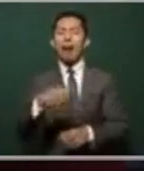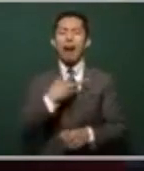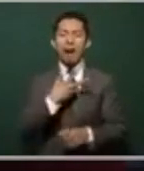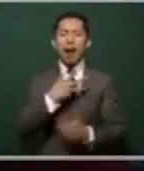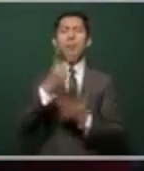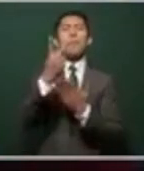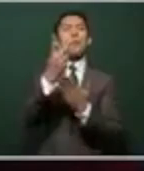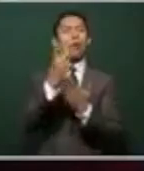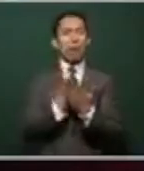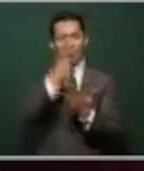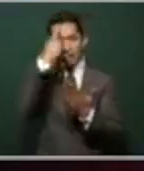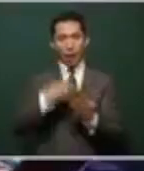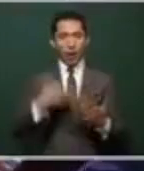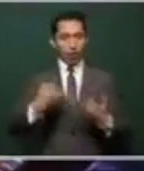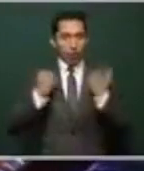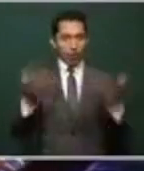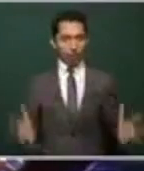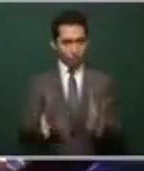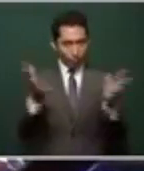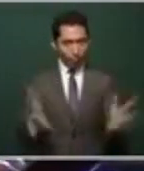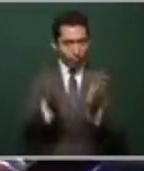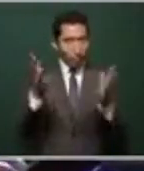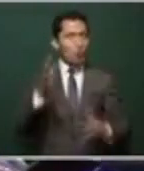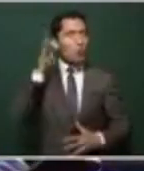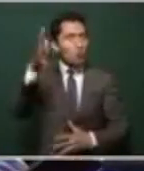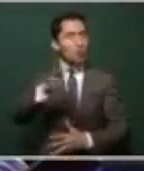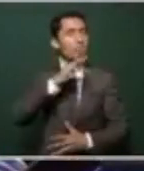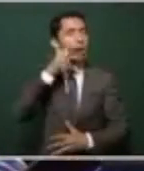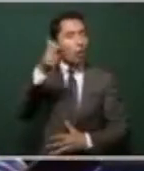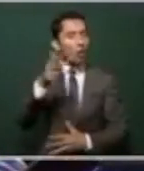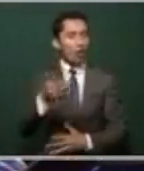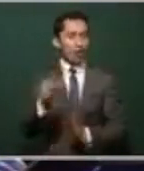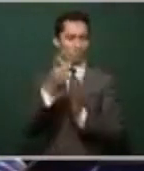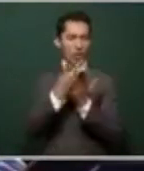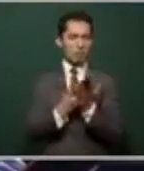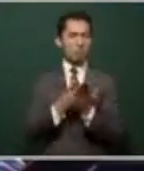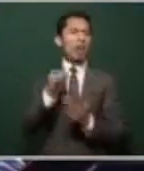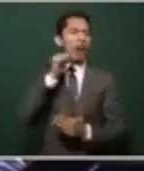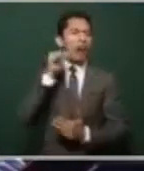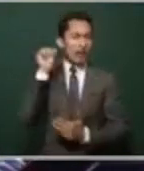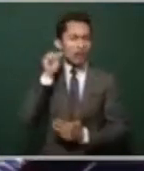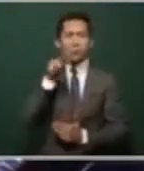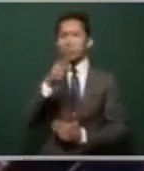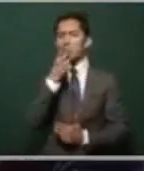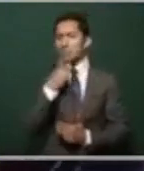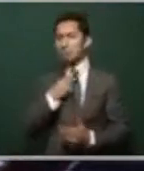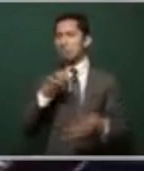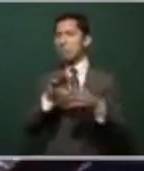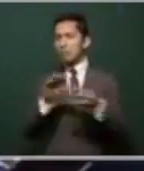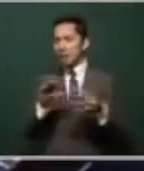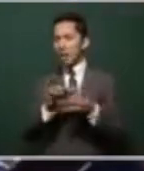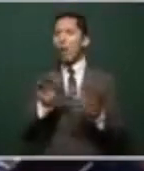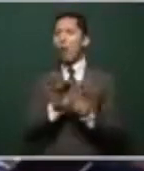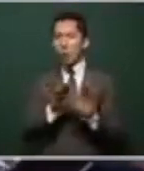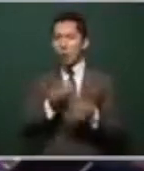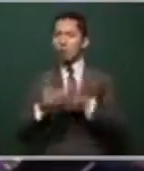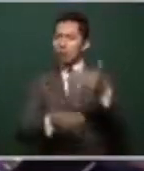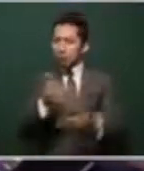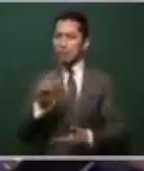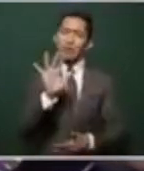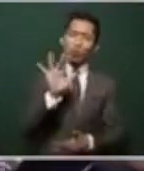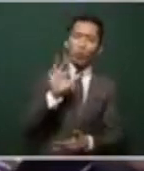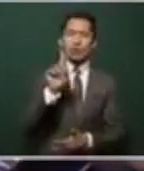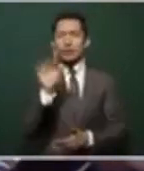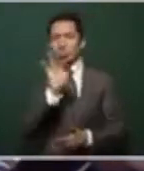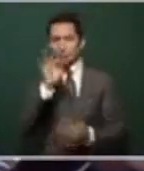de Jóvenes Construyendo el Futuro. Ayer usted nos platicaba sobre los avances de